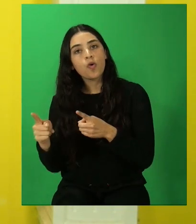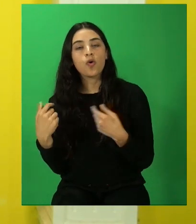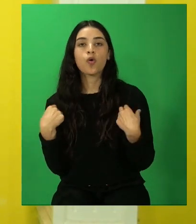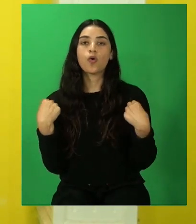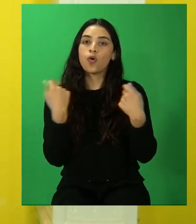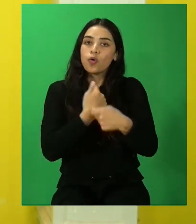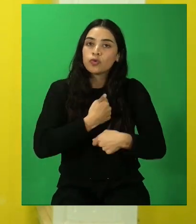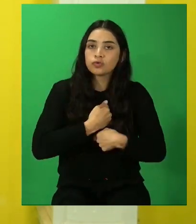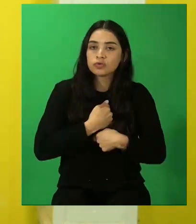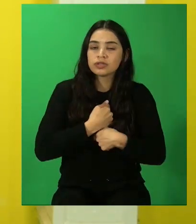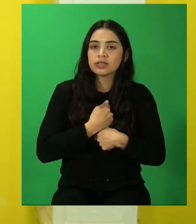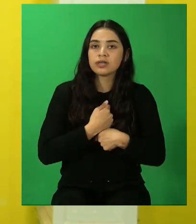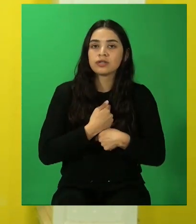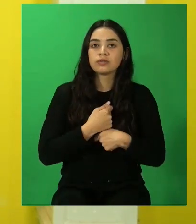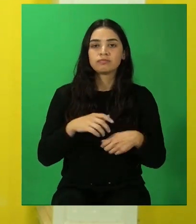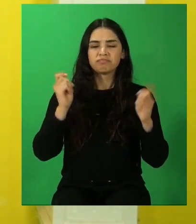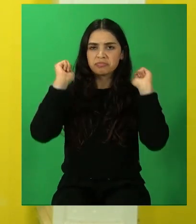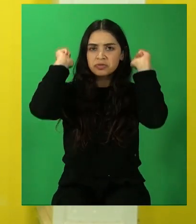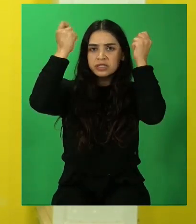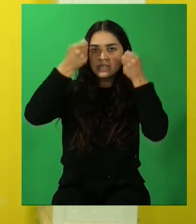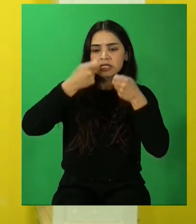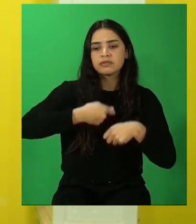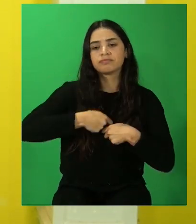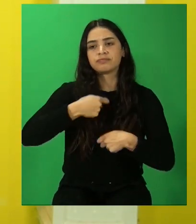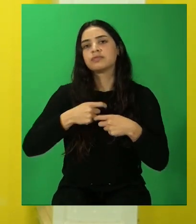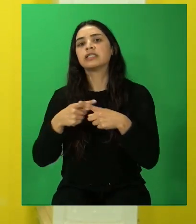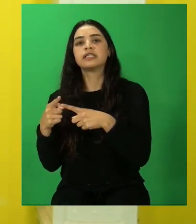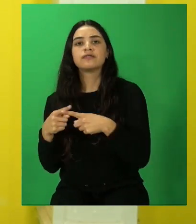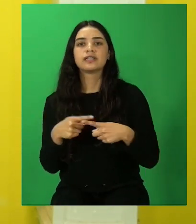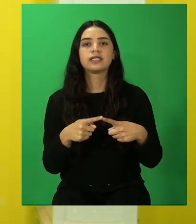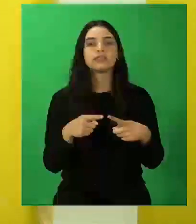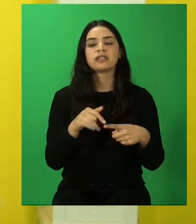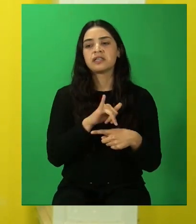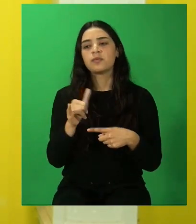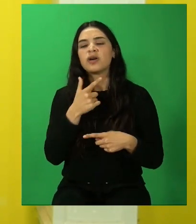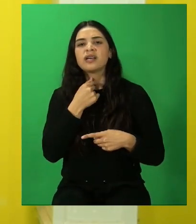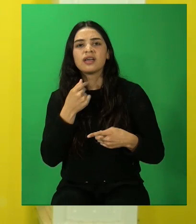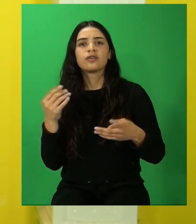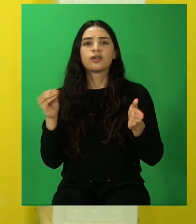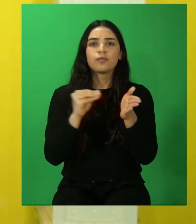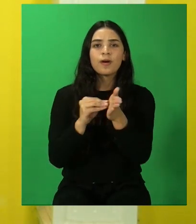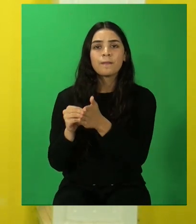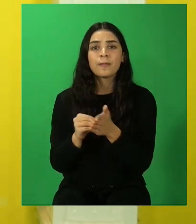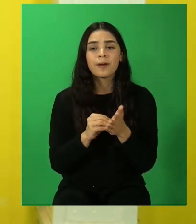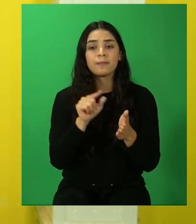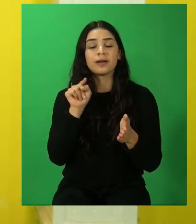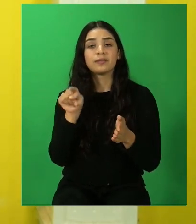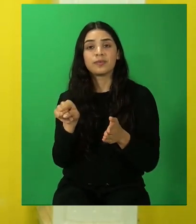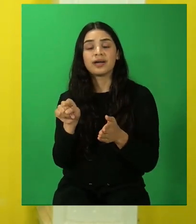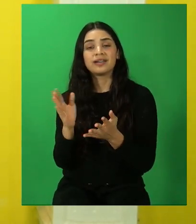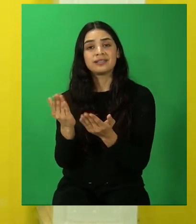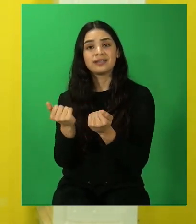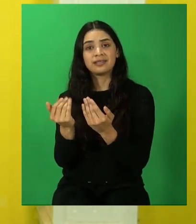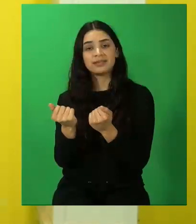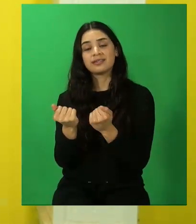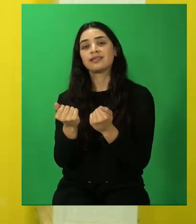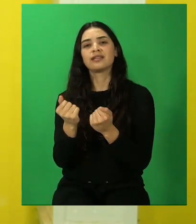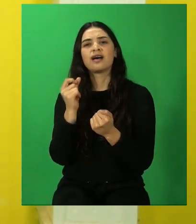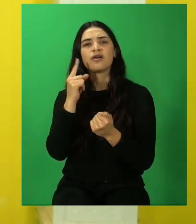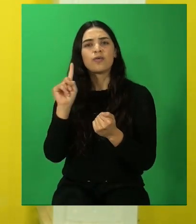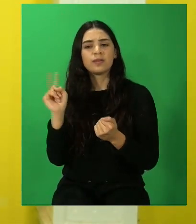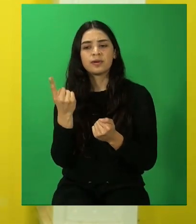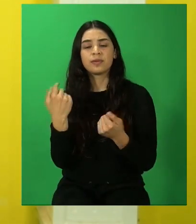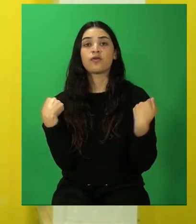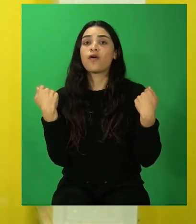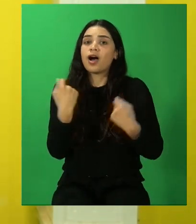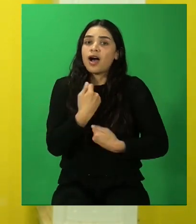una chaqueta. Después voy a querer un abrigo. Por lo tanto, esa necesidad que fue primero abrigarse,